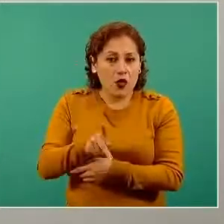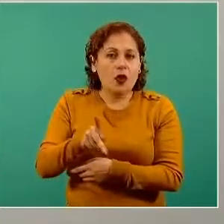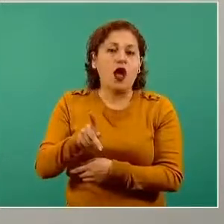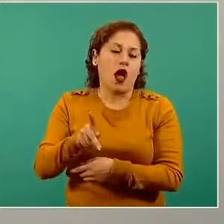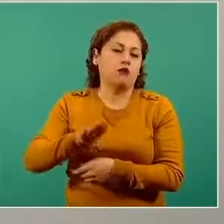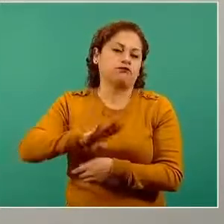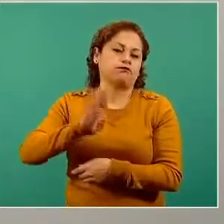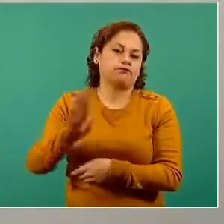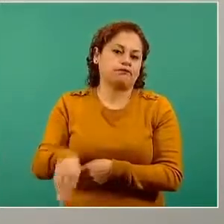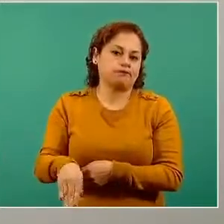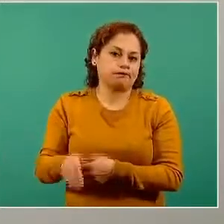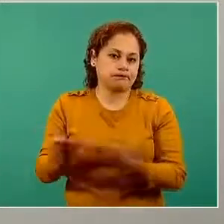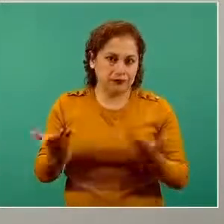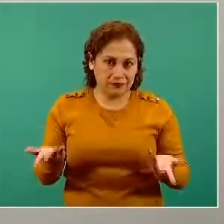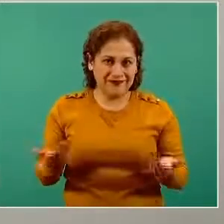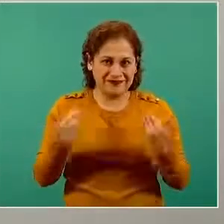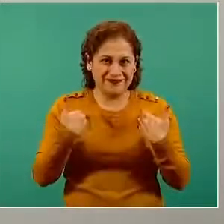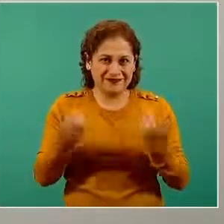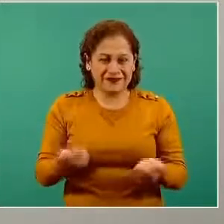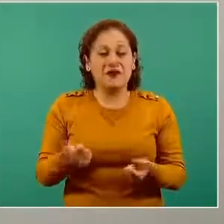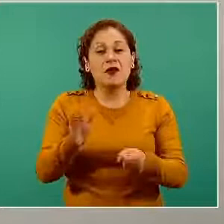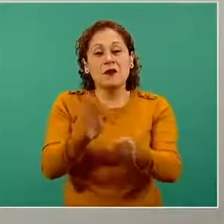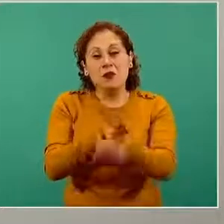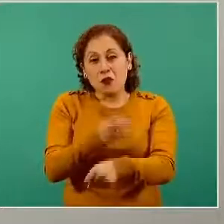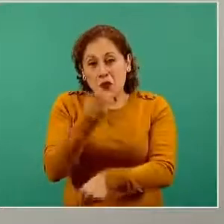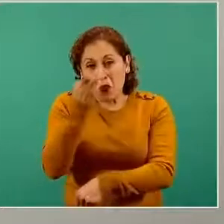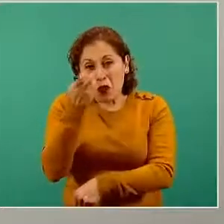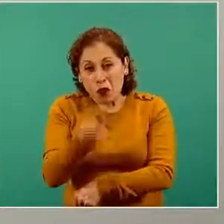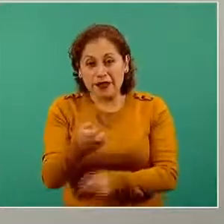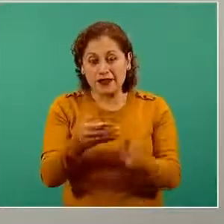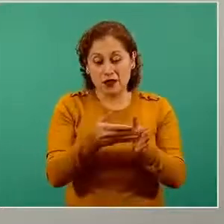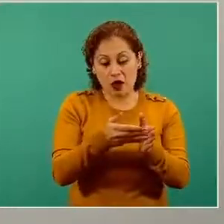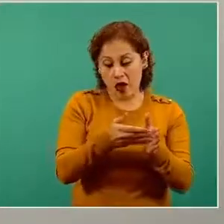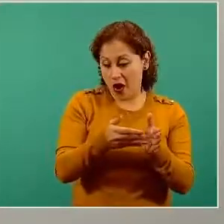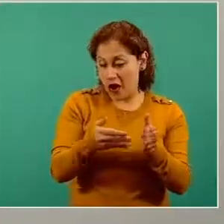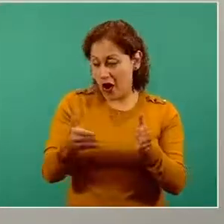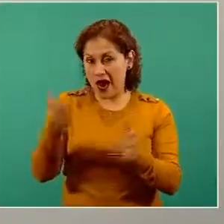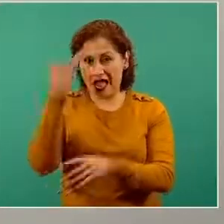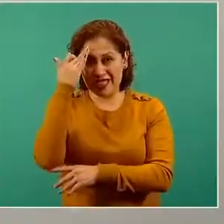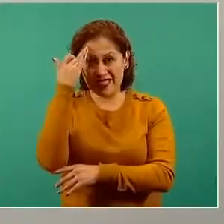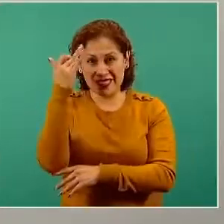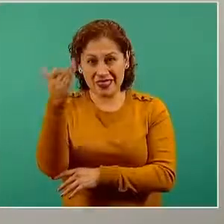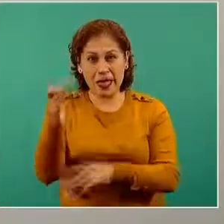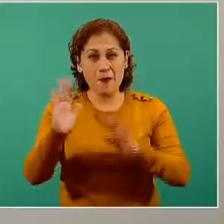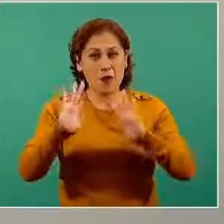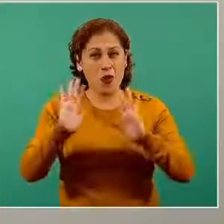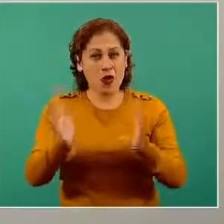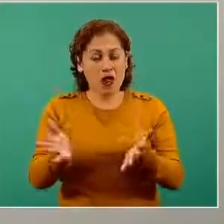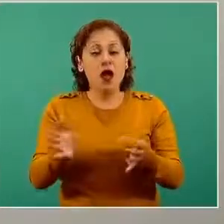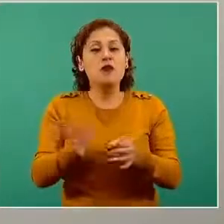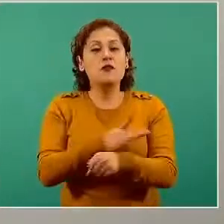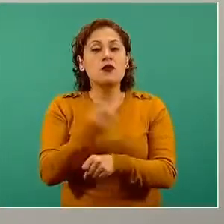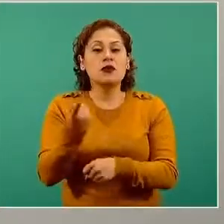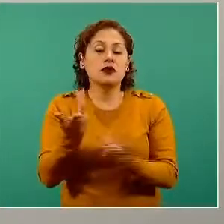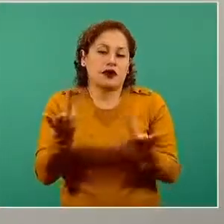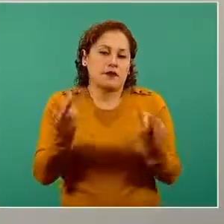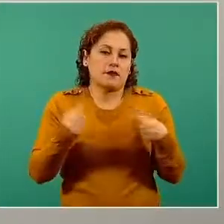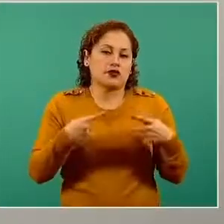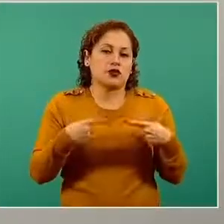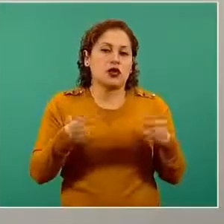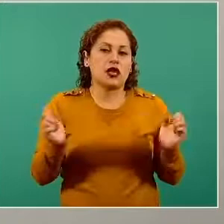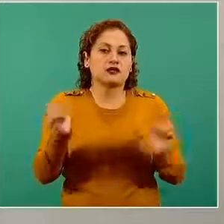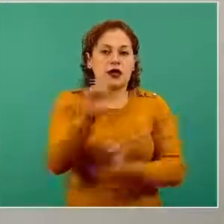íntimamente relacionada con la movilidad y la actividad en los espacios públicos de las